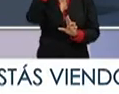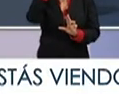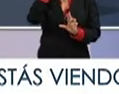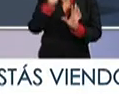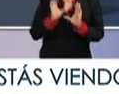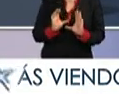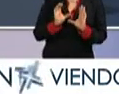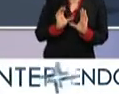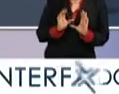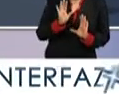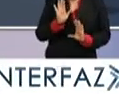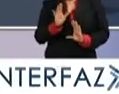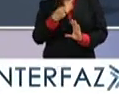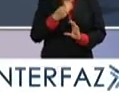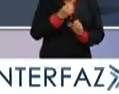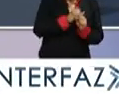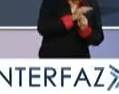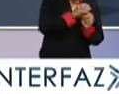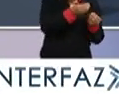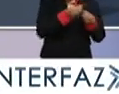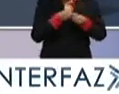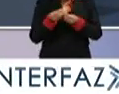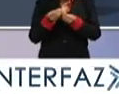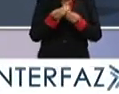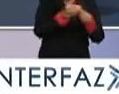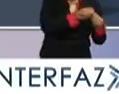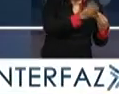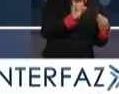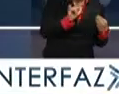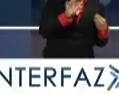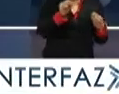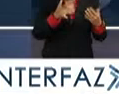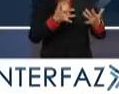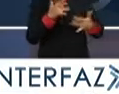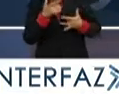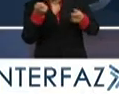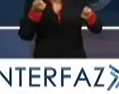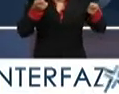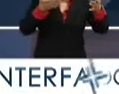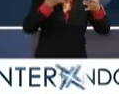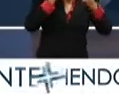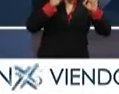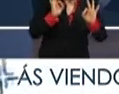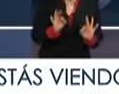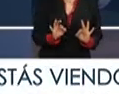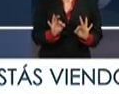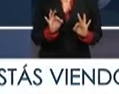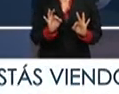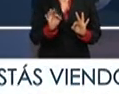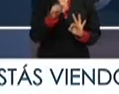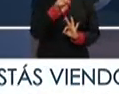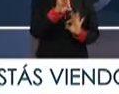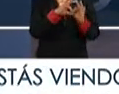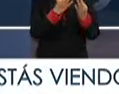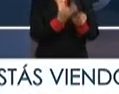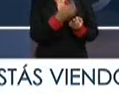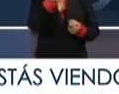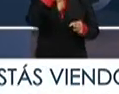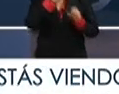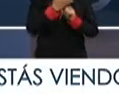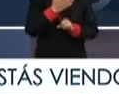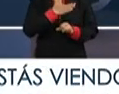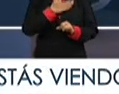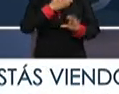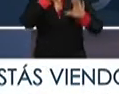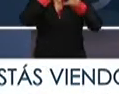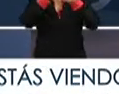pensar con un poco más de profundidad y tratar de manejar esta forma responsable